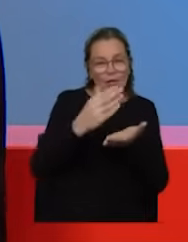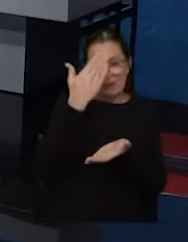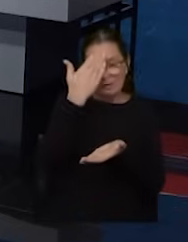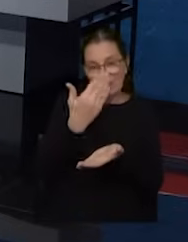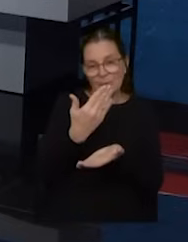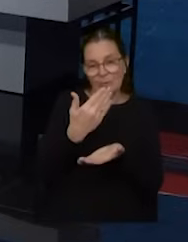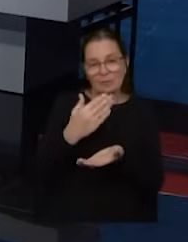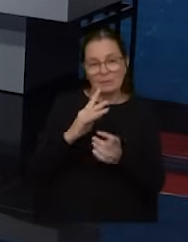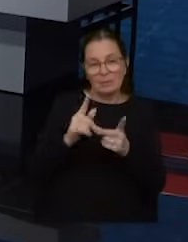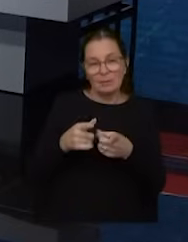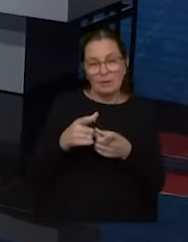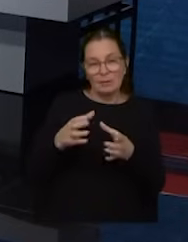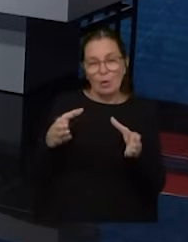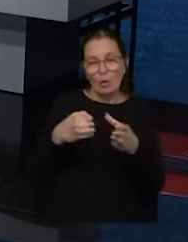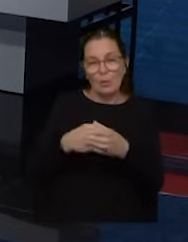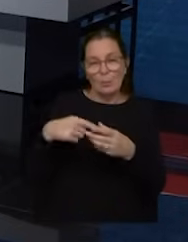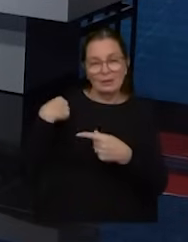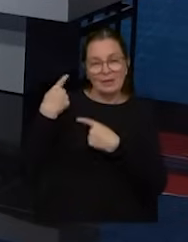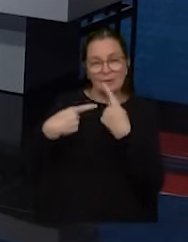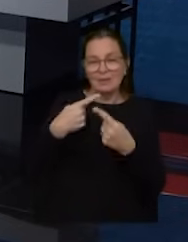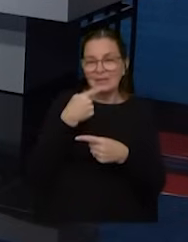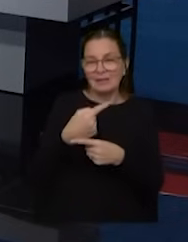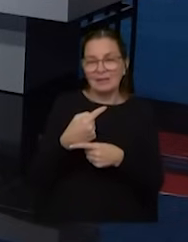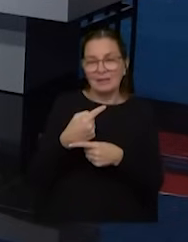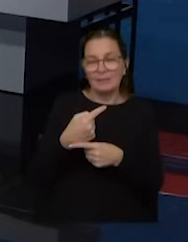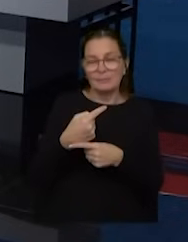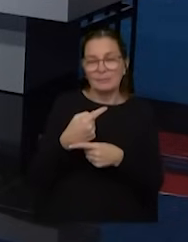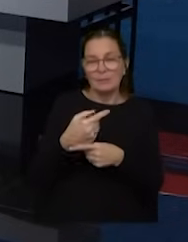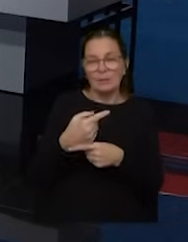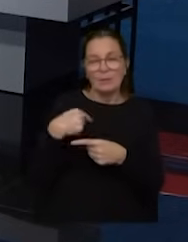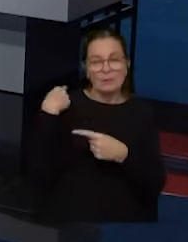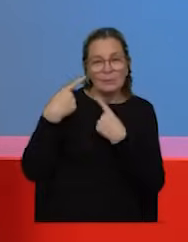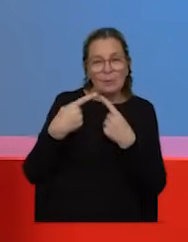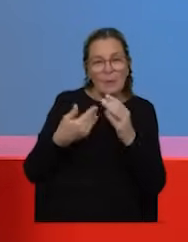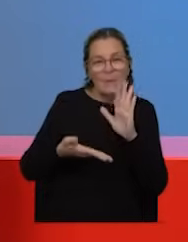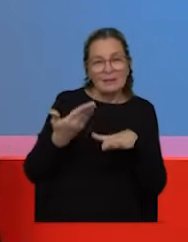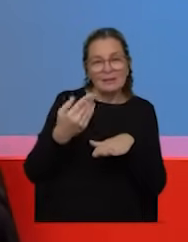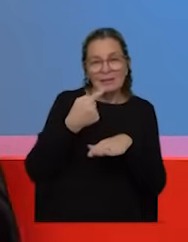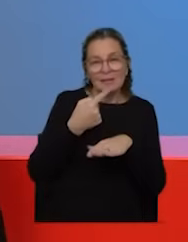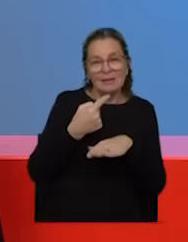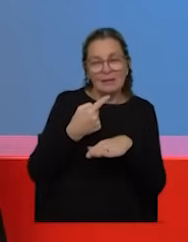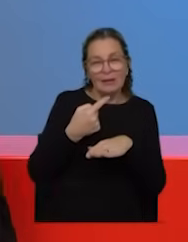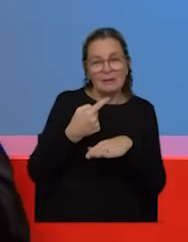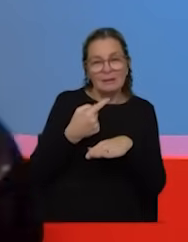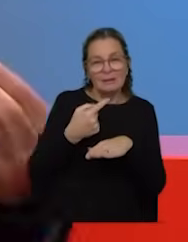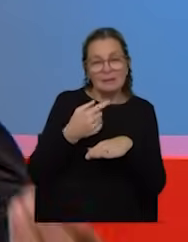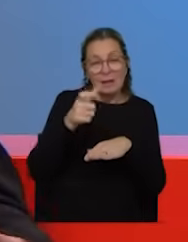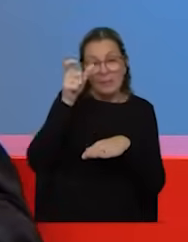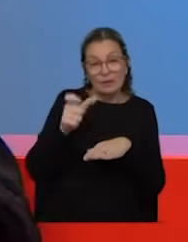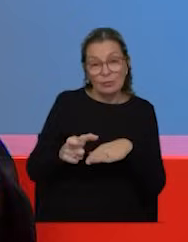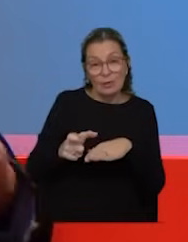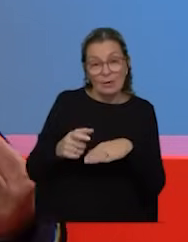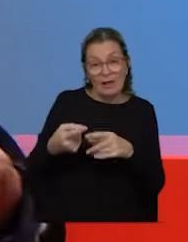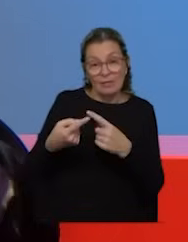amplio como de los partidos tradicionales hacía énfasis que los partidos tradicionales mayoritariamente eran de de de de personas